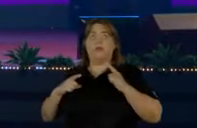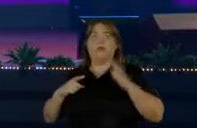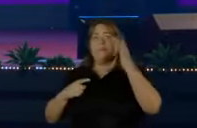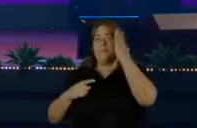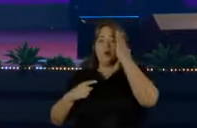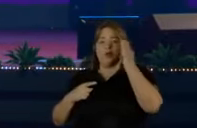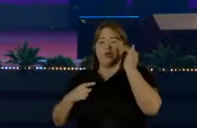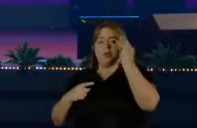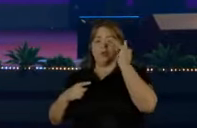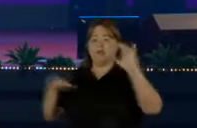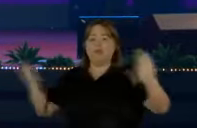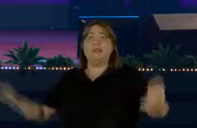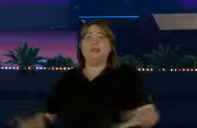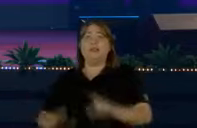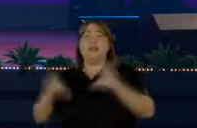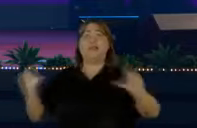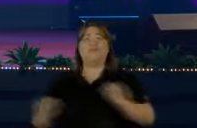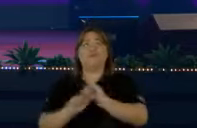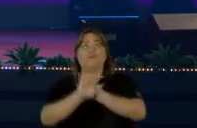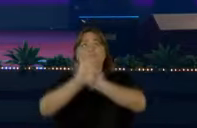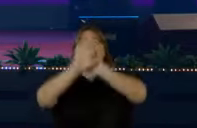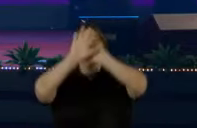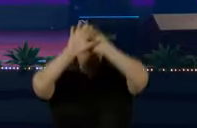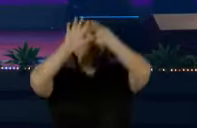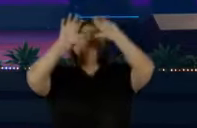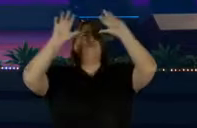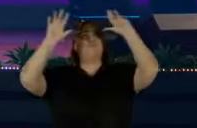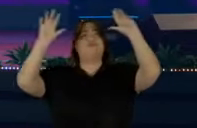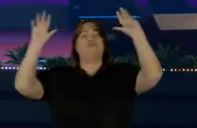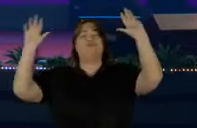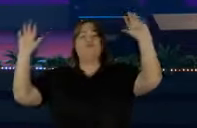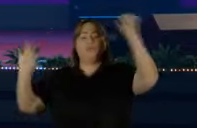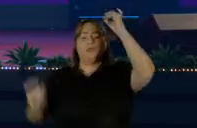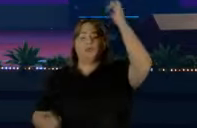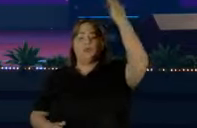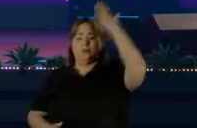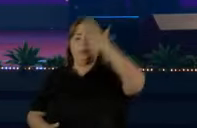hace brillar el sol.